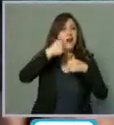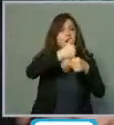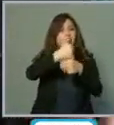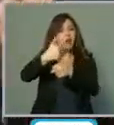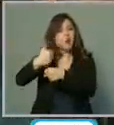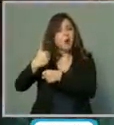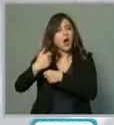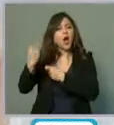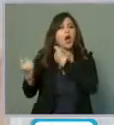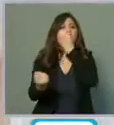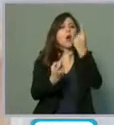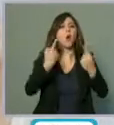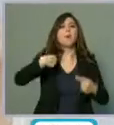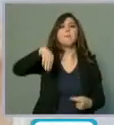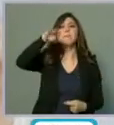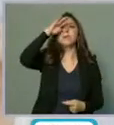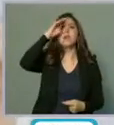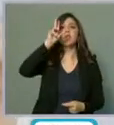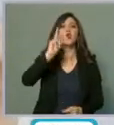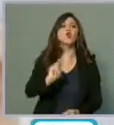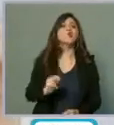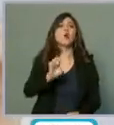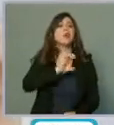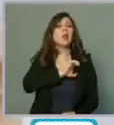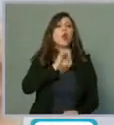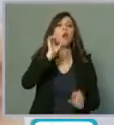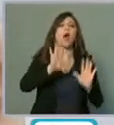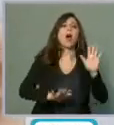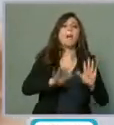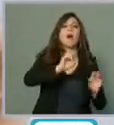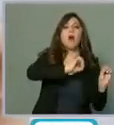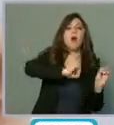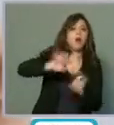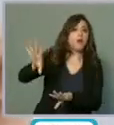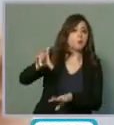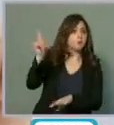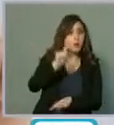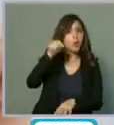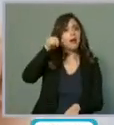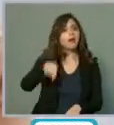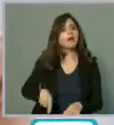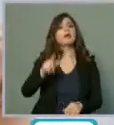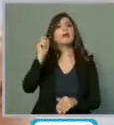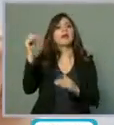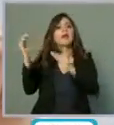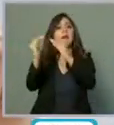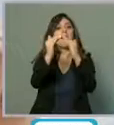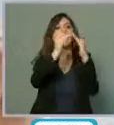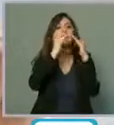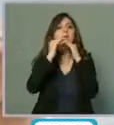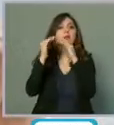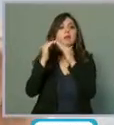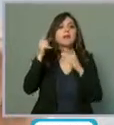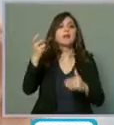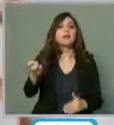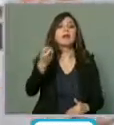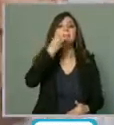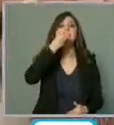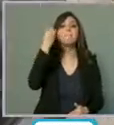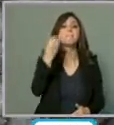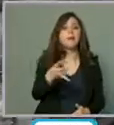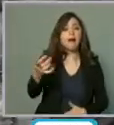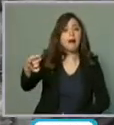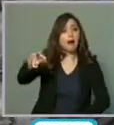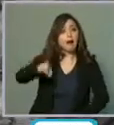no lo quieres o que te lo estás desechando. Que lo abandonas. Cuando hoy día estas casas de descanso más tienen una filosofía bien padre, porque te ponen